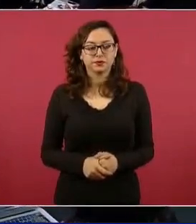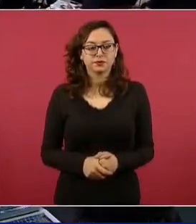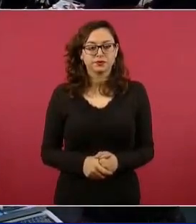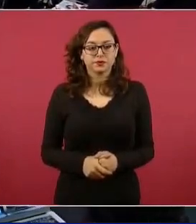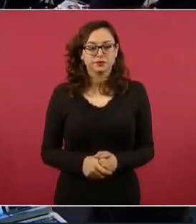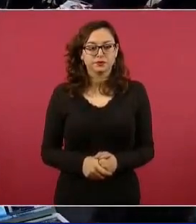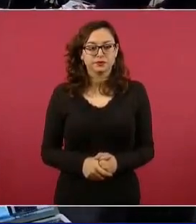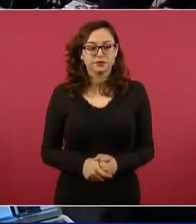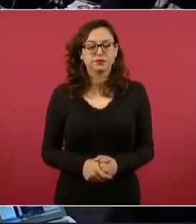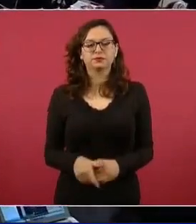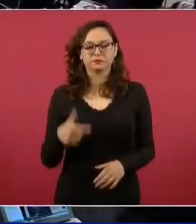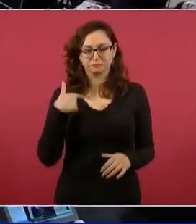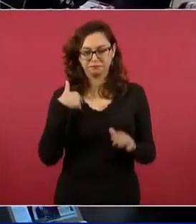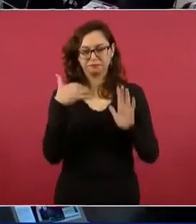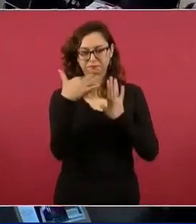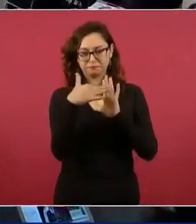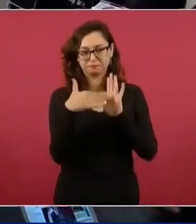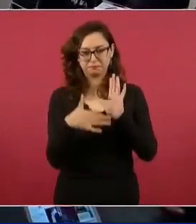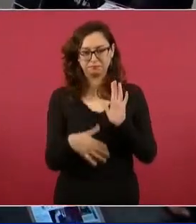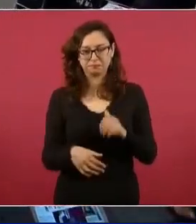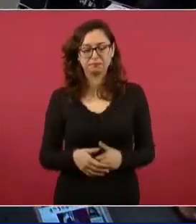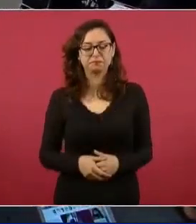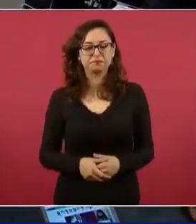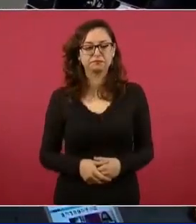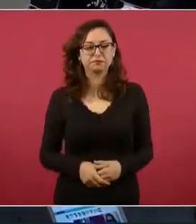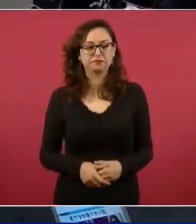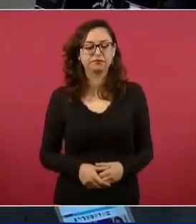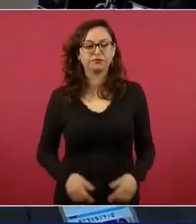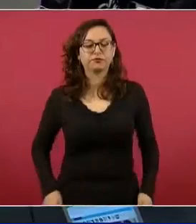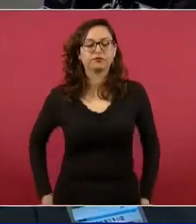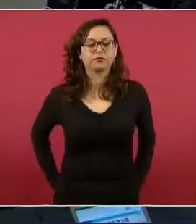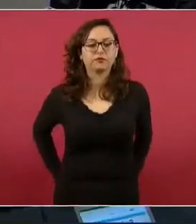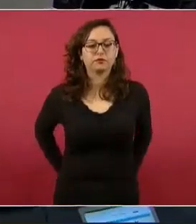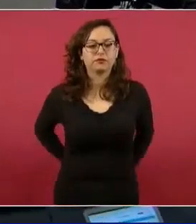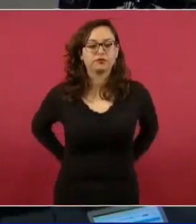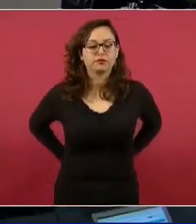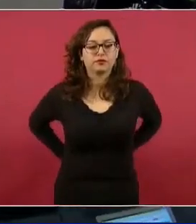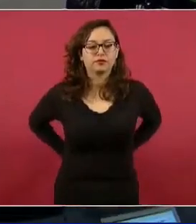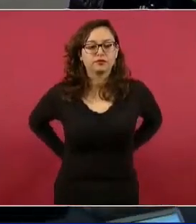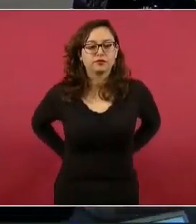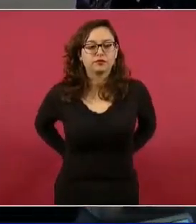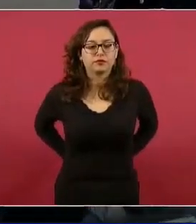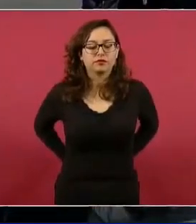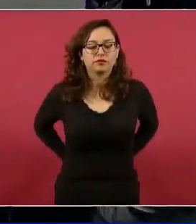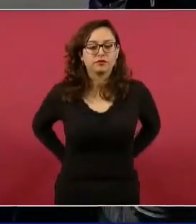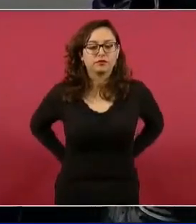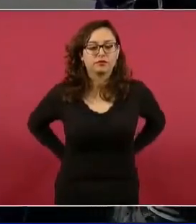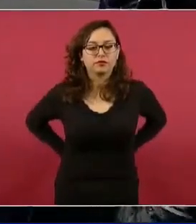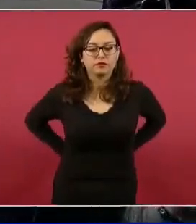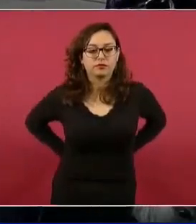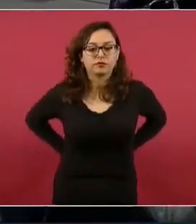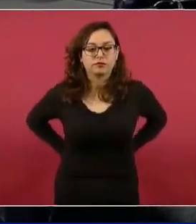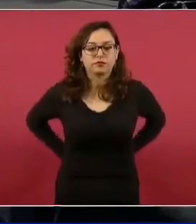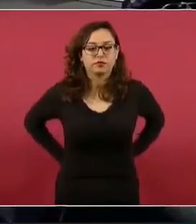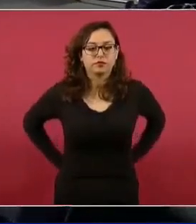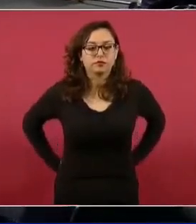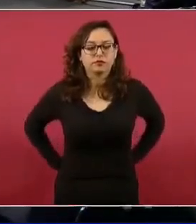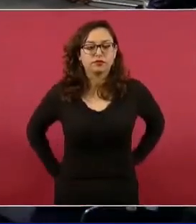Mira, se los voy a leer. Esto es que si no entendemos esto, si no lo entendemos,